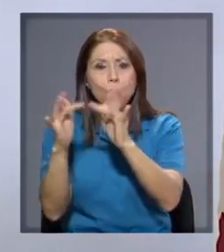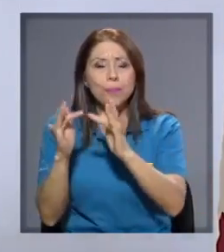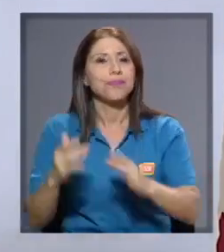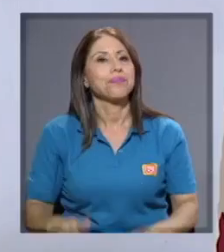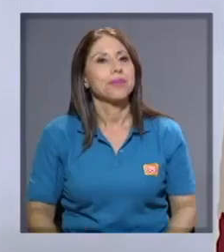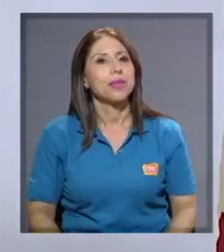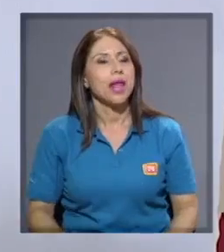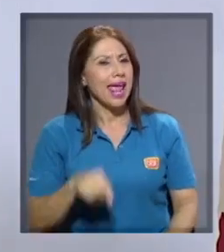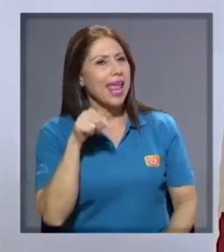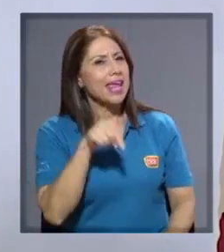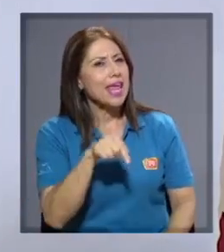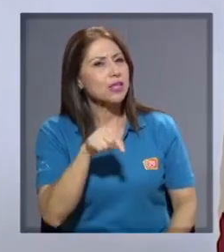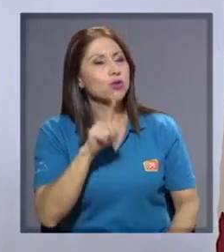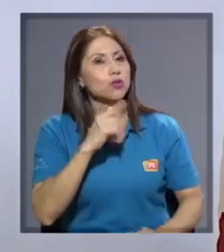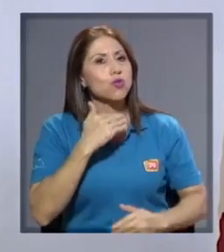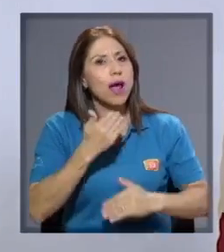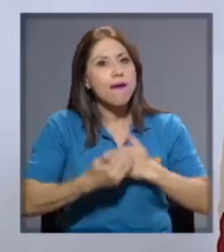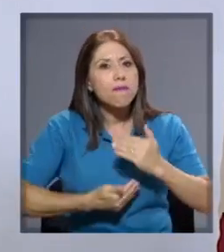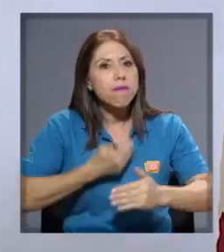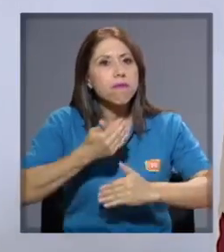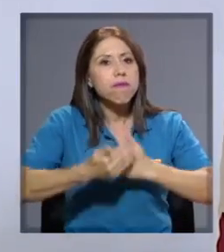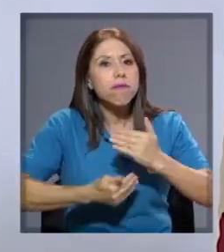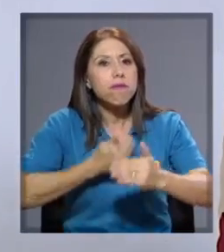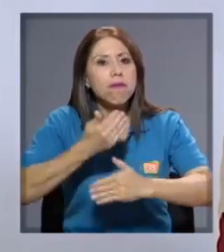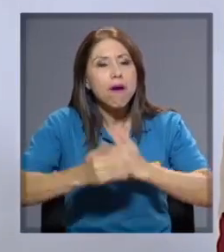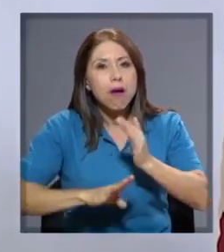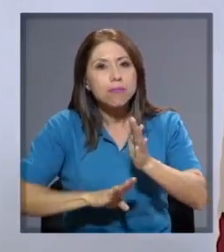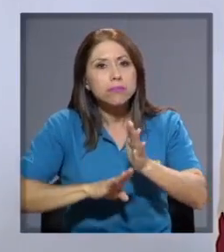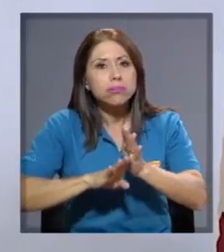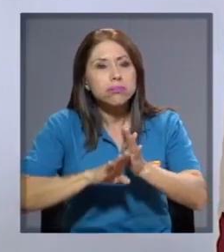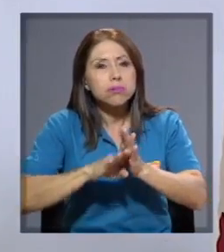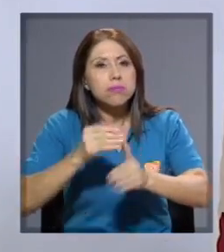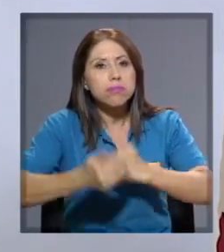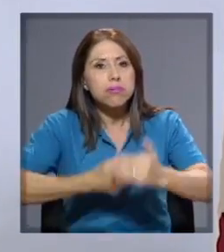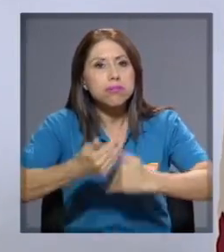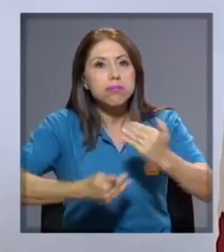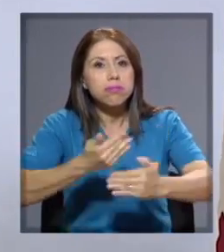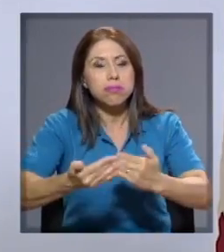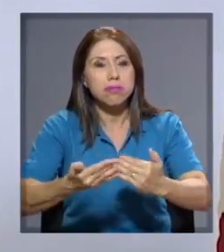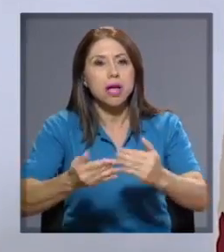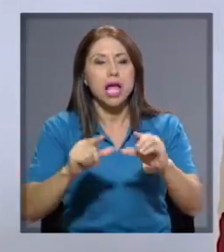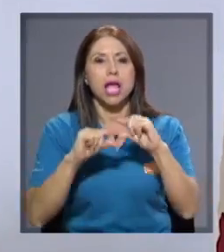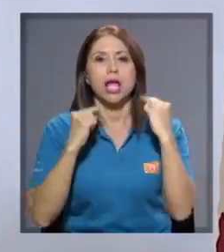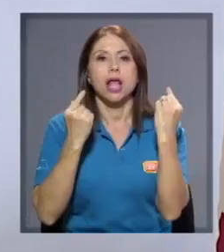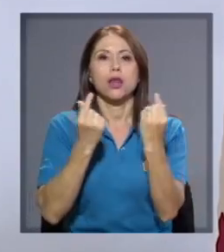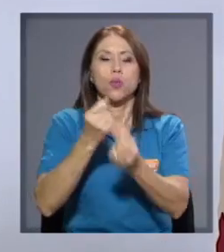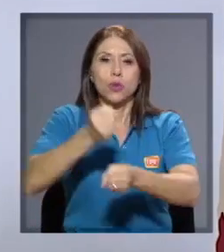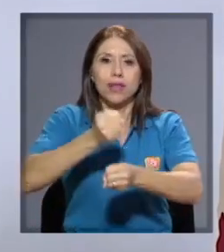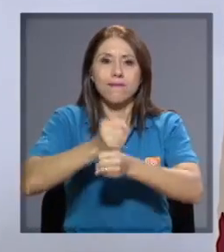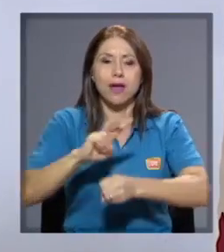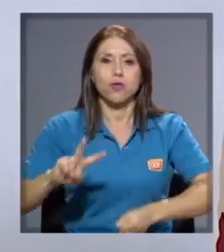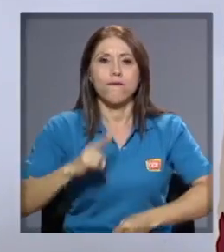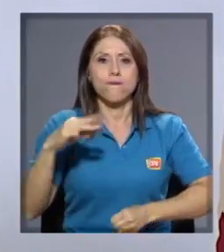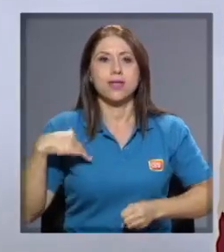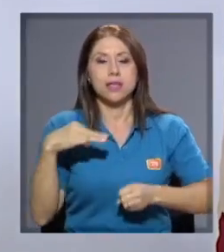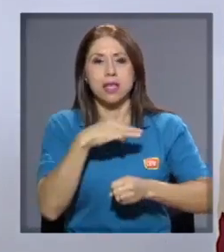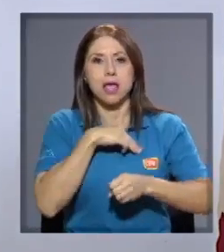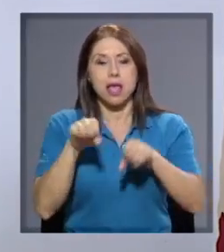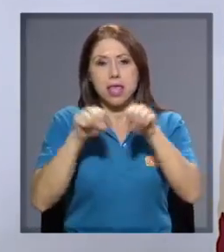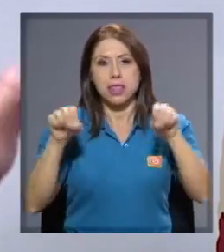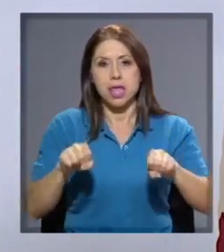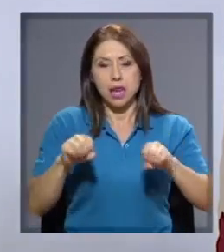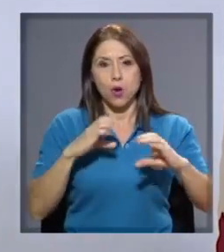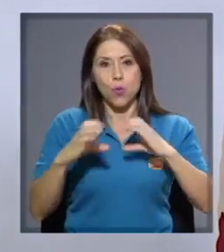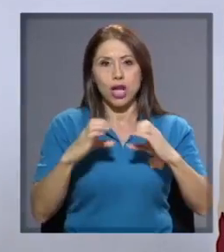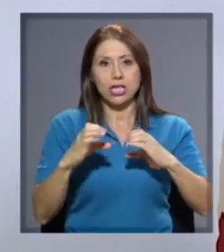se llama una evolución constante o sea el grupo de trabajo del viceministerio de telecomunicaciones